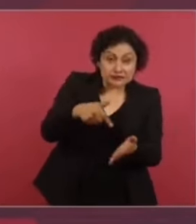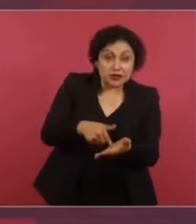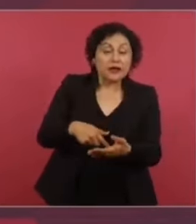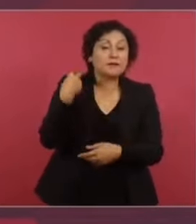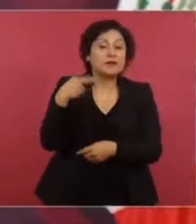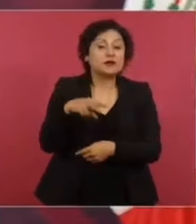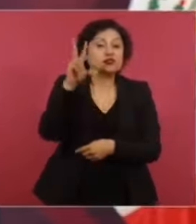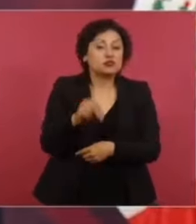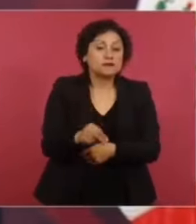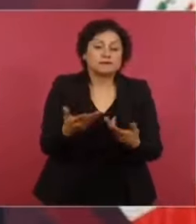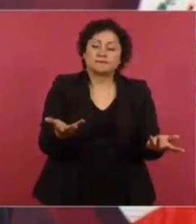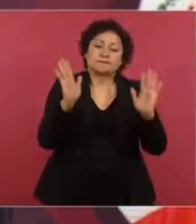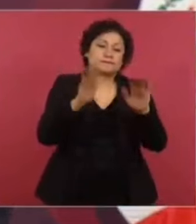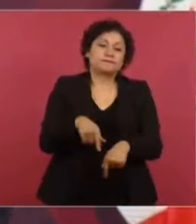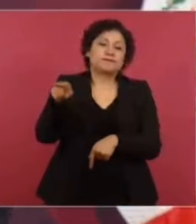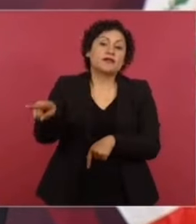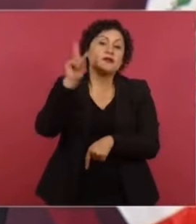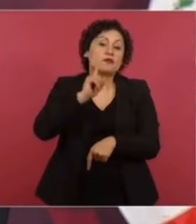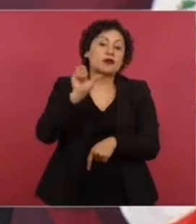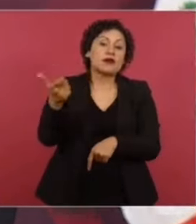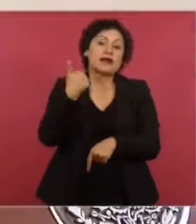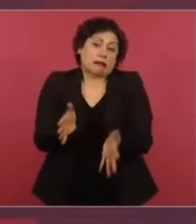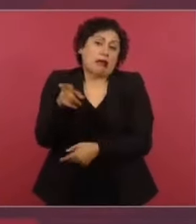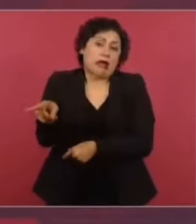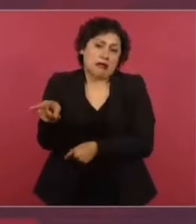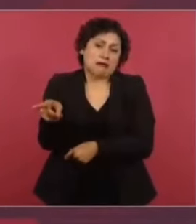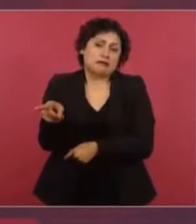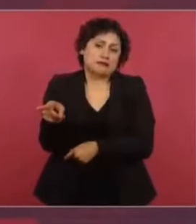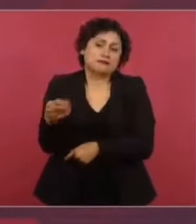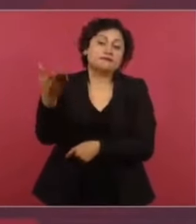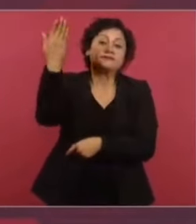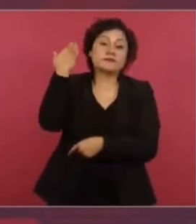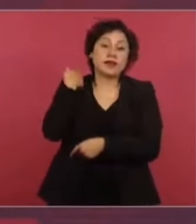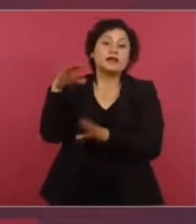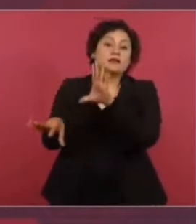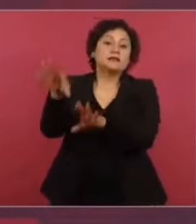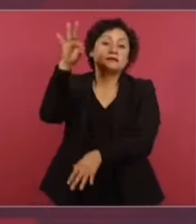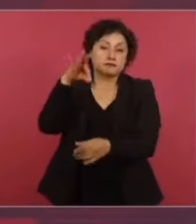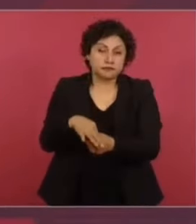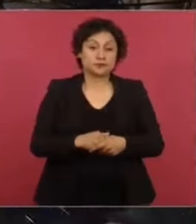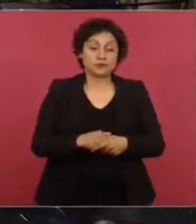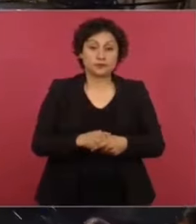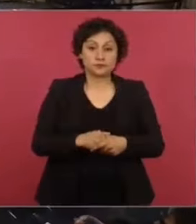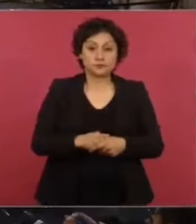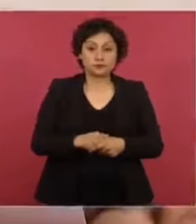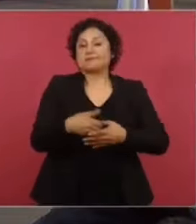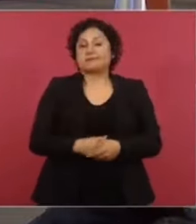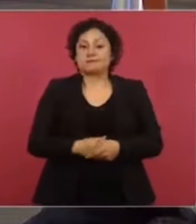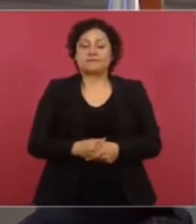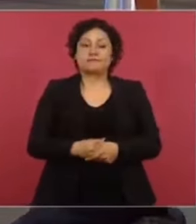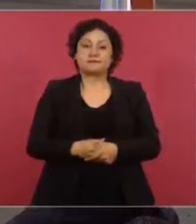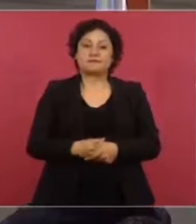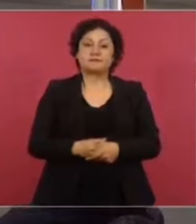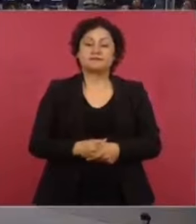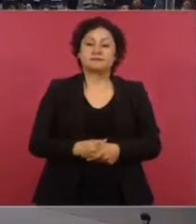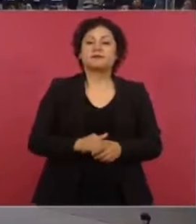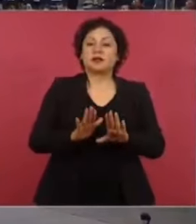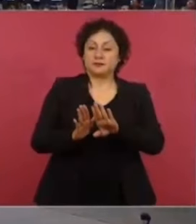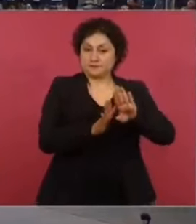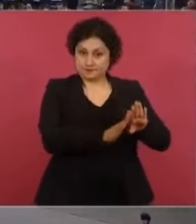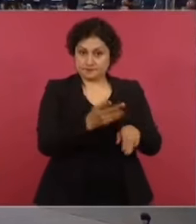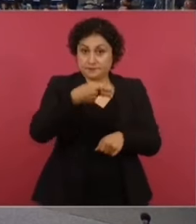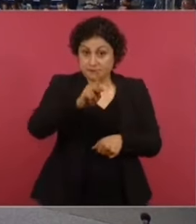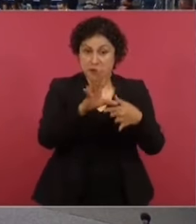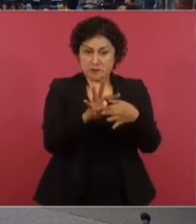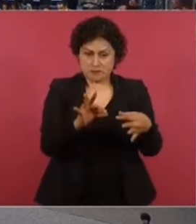fue electa diputada federal por Veracruz, fue electa senadora de mayoría por Veracruz. Pero también quiero aclarar algo,